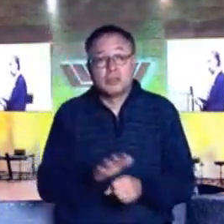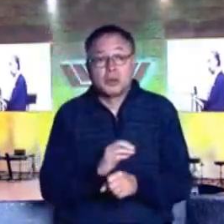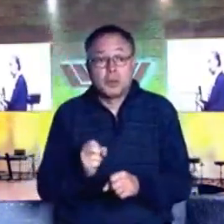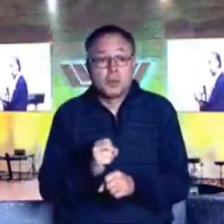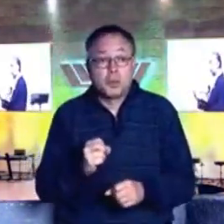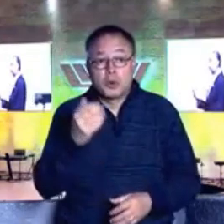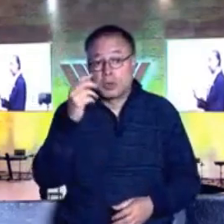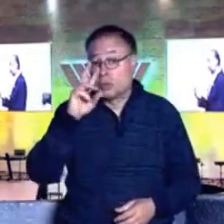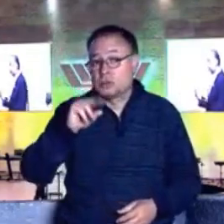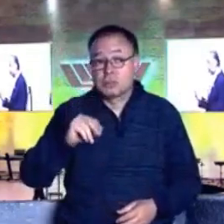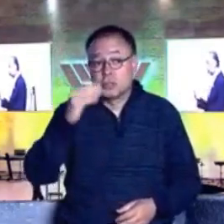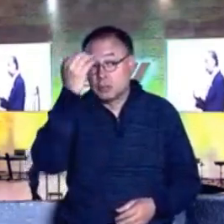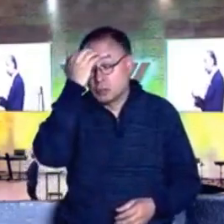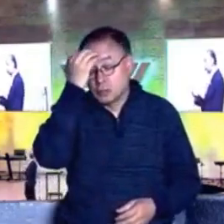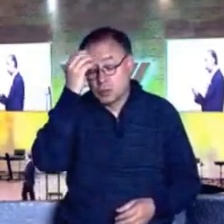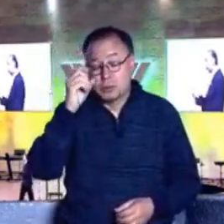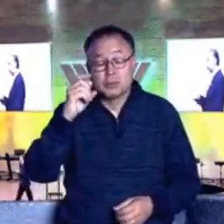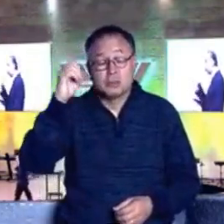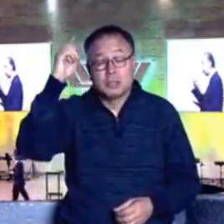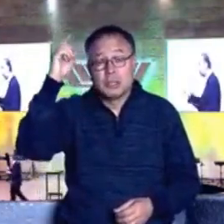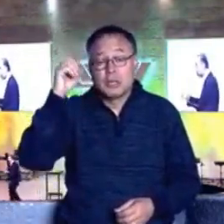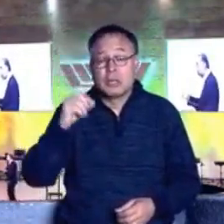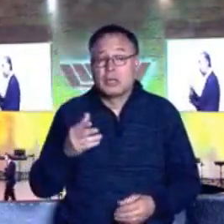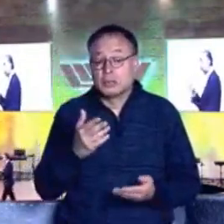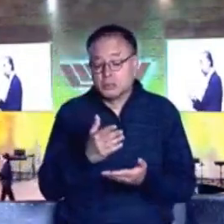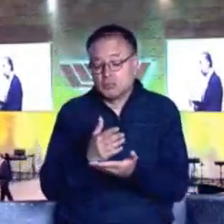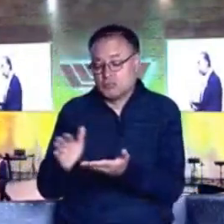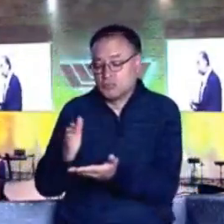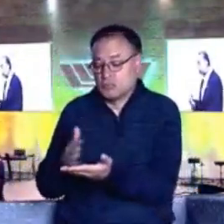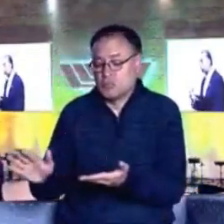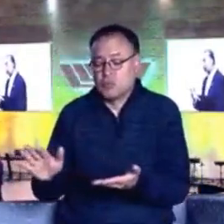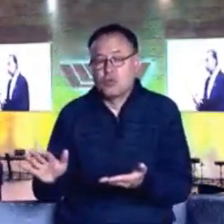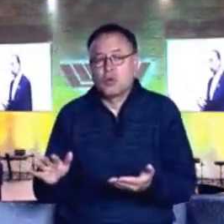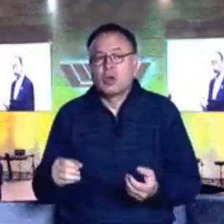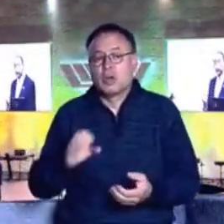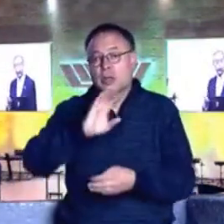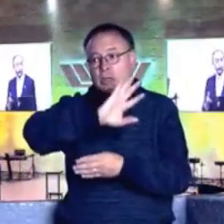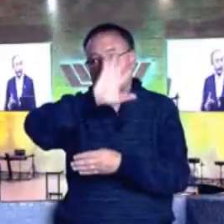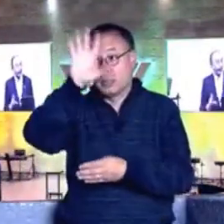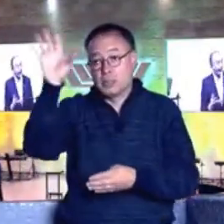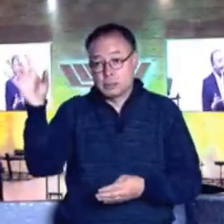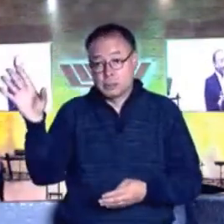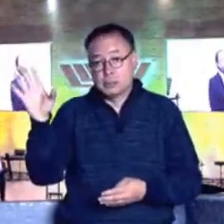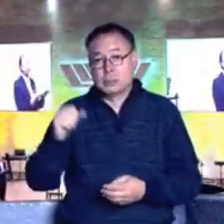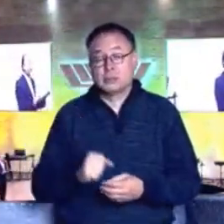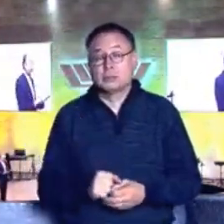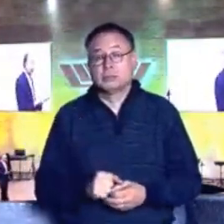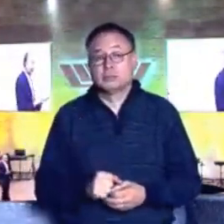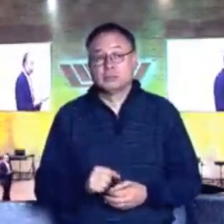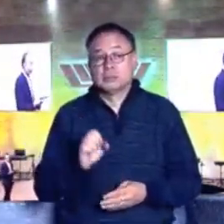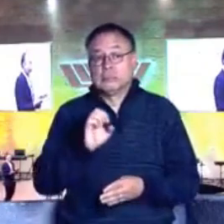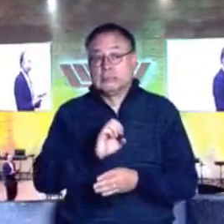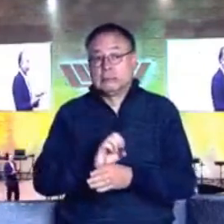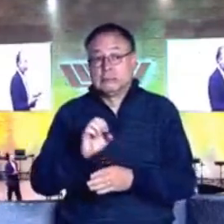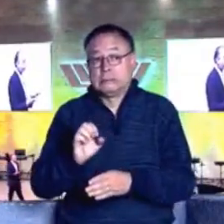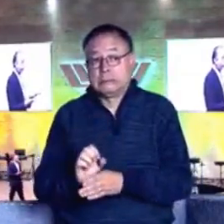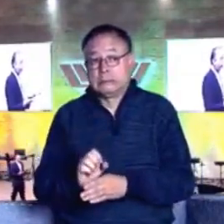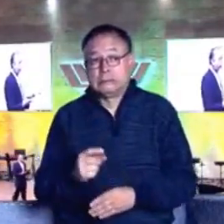y si estás en condición de ser peor que un incrédulo Entonces qué quiere decir